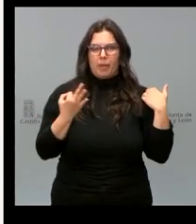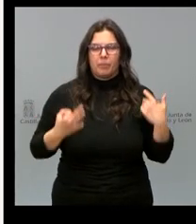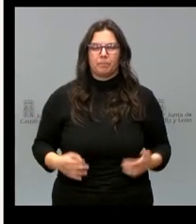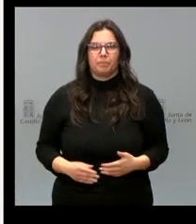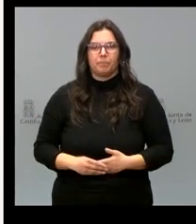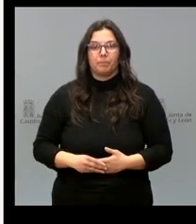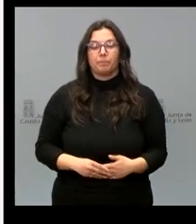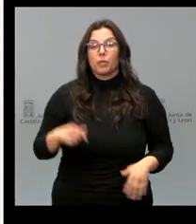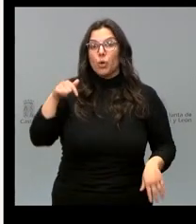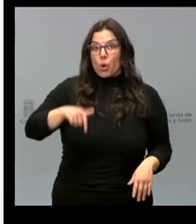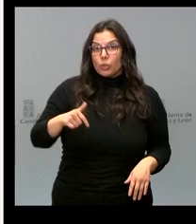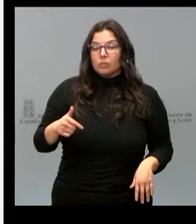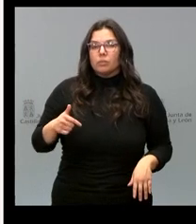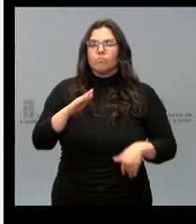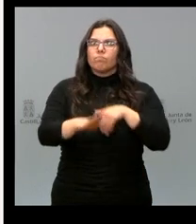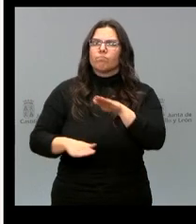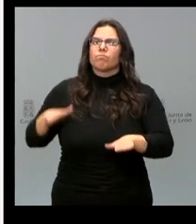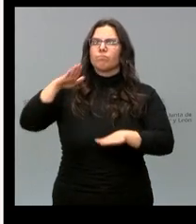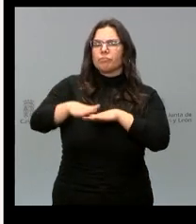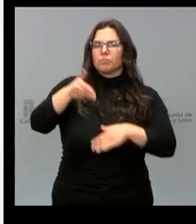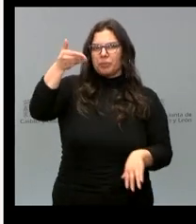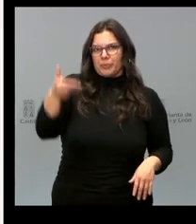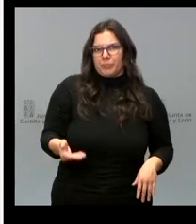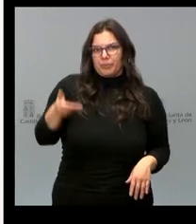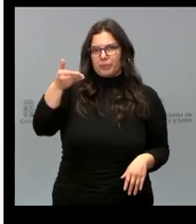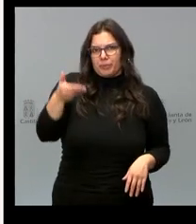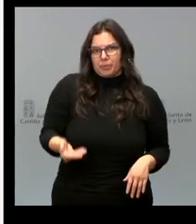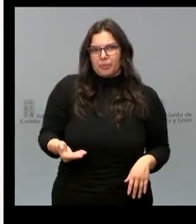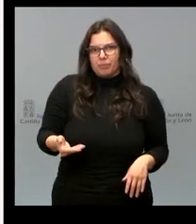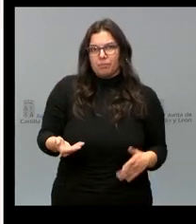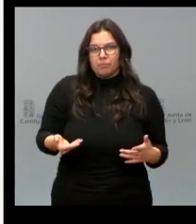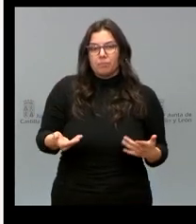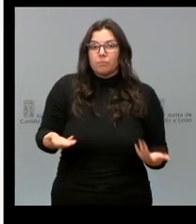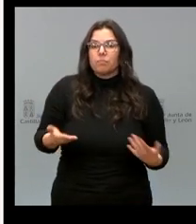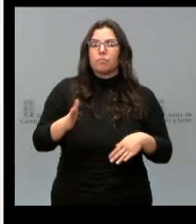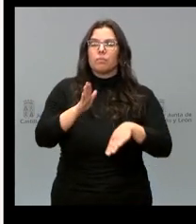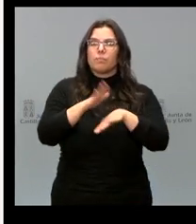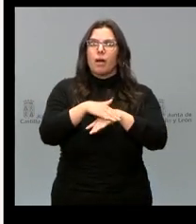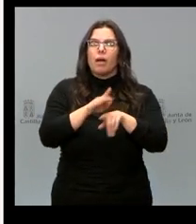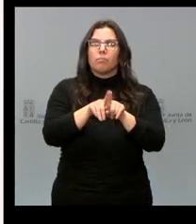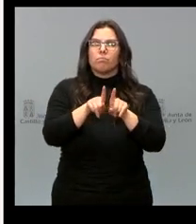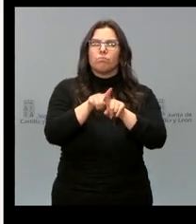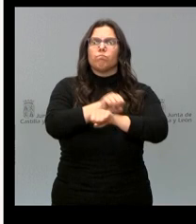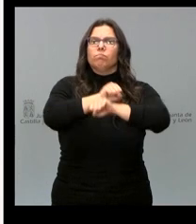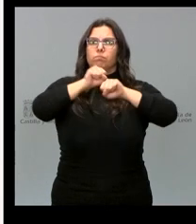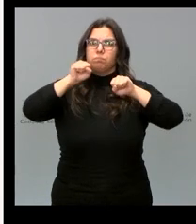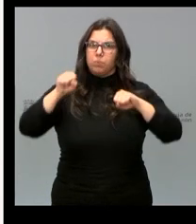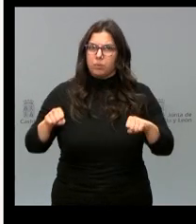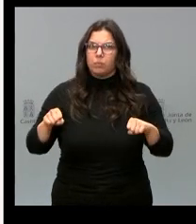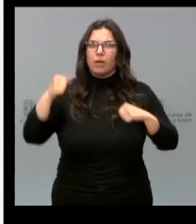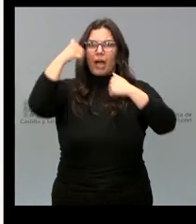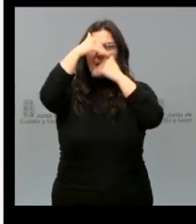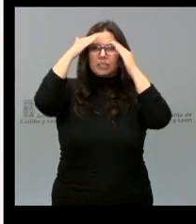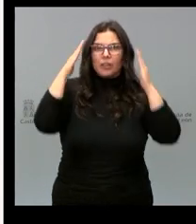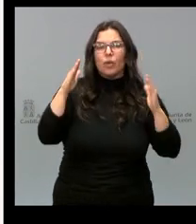Hoy damos un paso crucial para reforzar la atención y